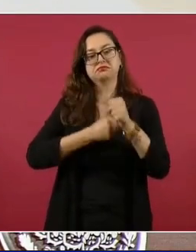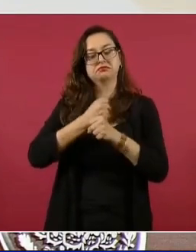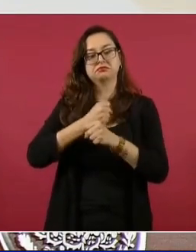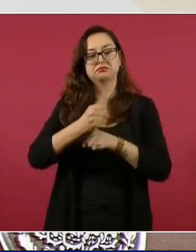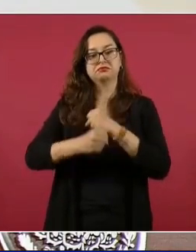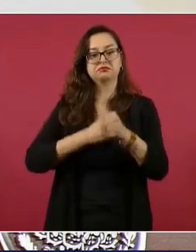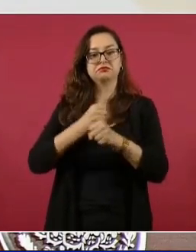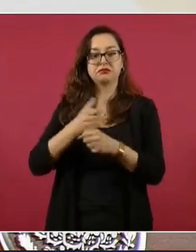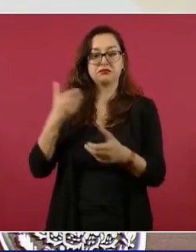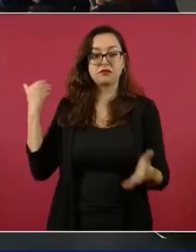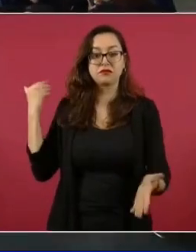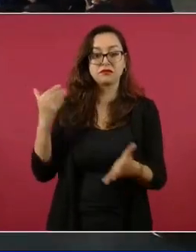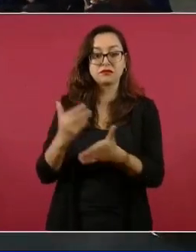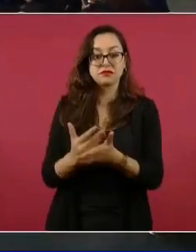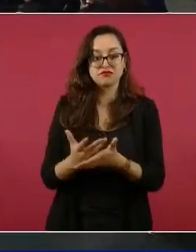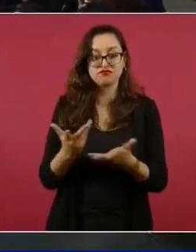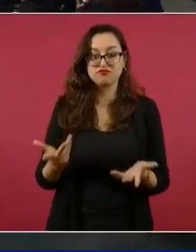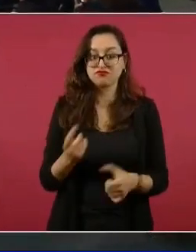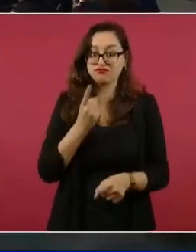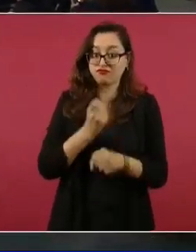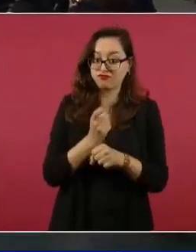de que primero